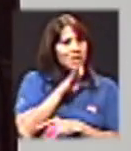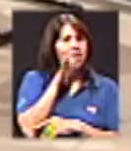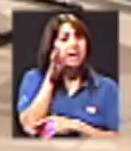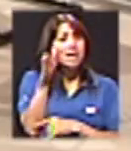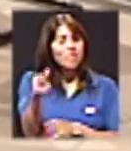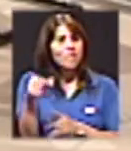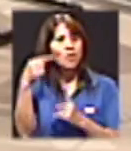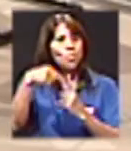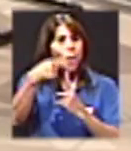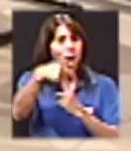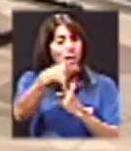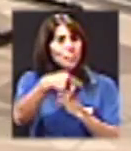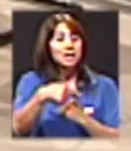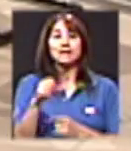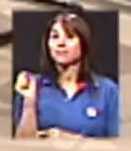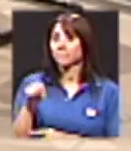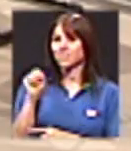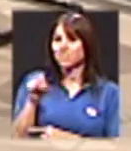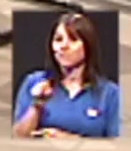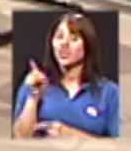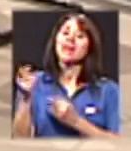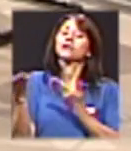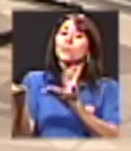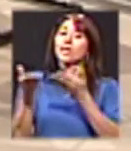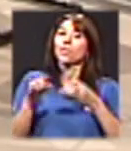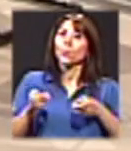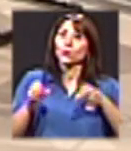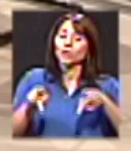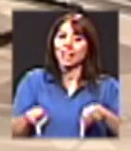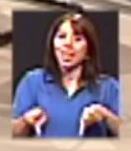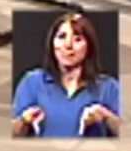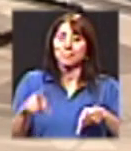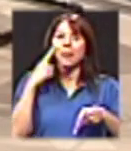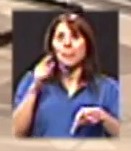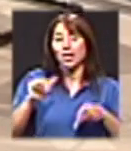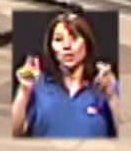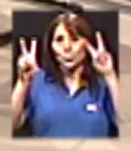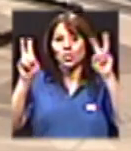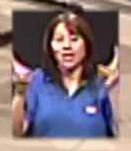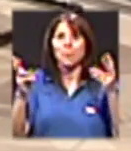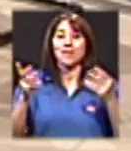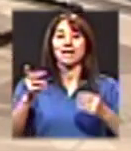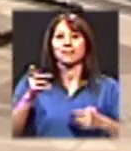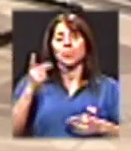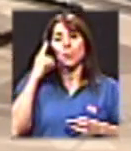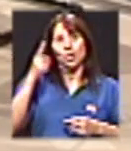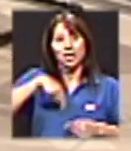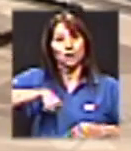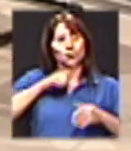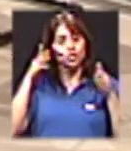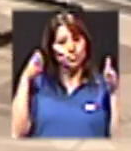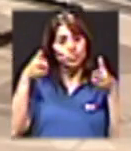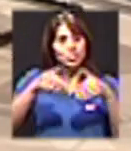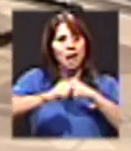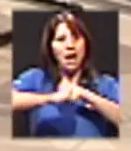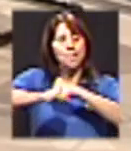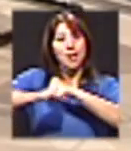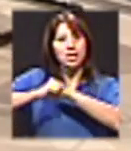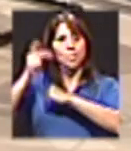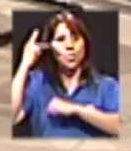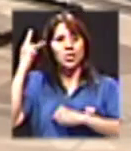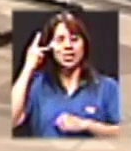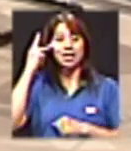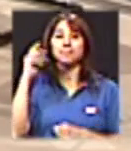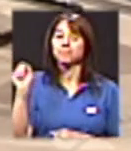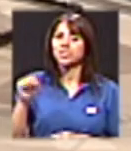y eso me da una oportunidad para el otro tema que nos tiene aquí en campaña política. Sí, mire, efectivamente cuando